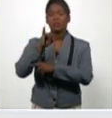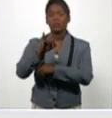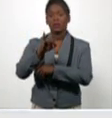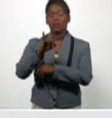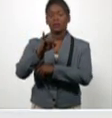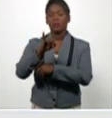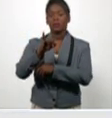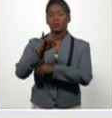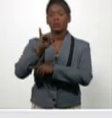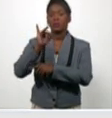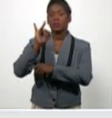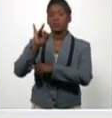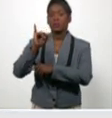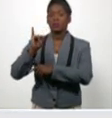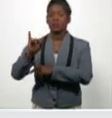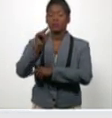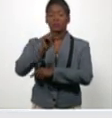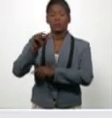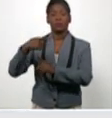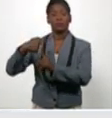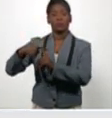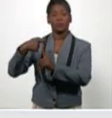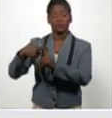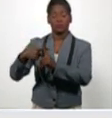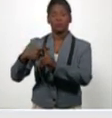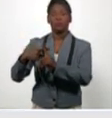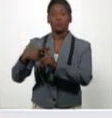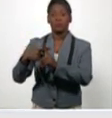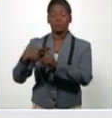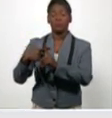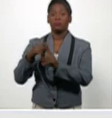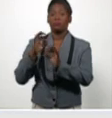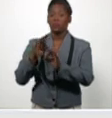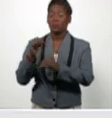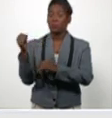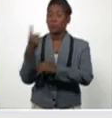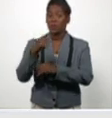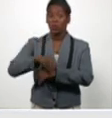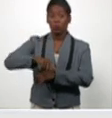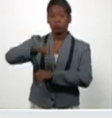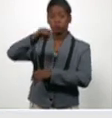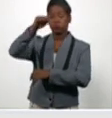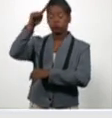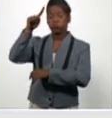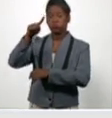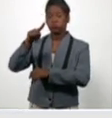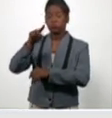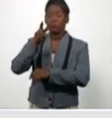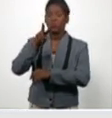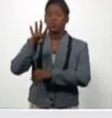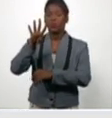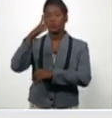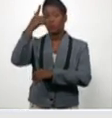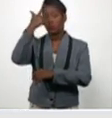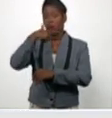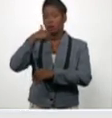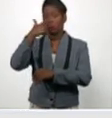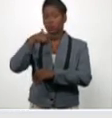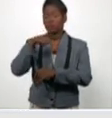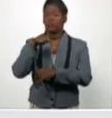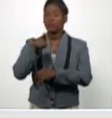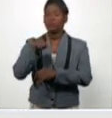676 casos. El pico más alto en la primera etapa fue el 24 de abril, con 847.